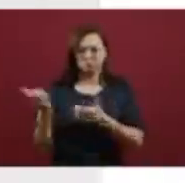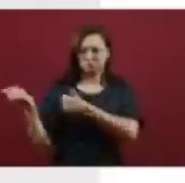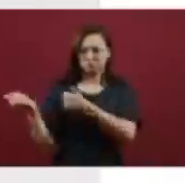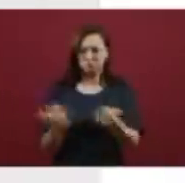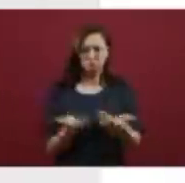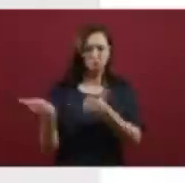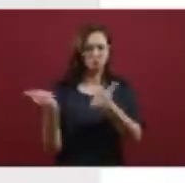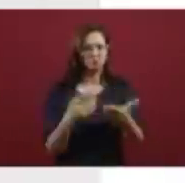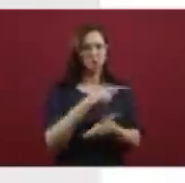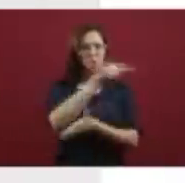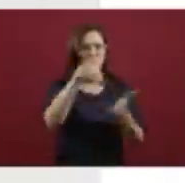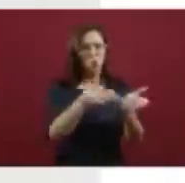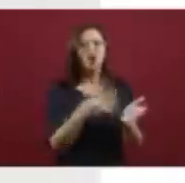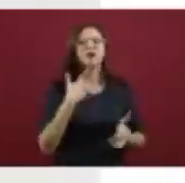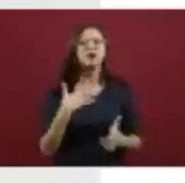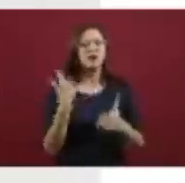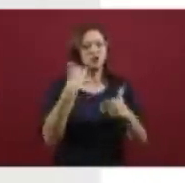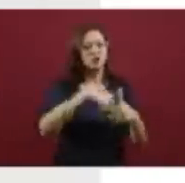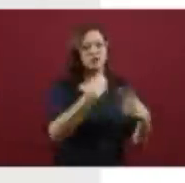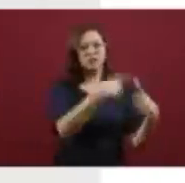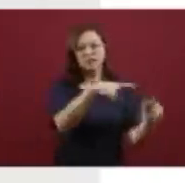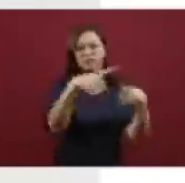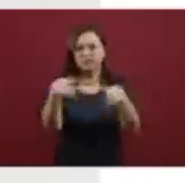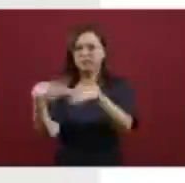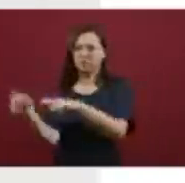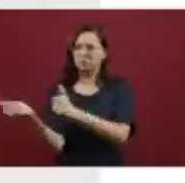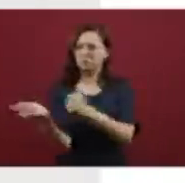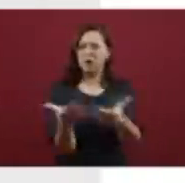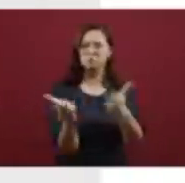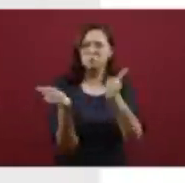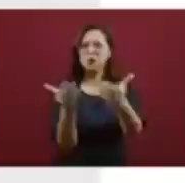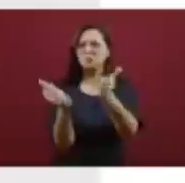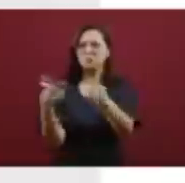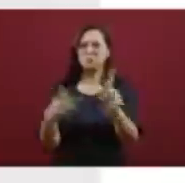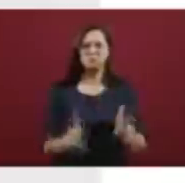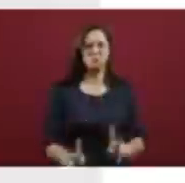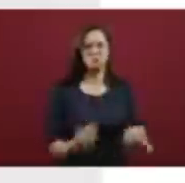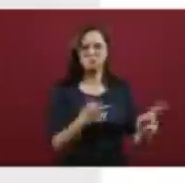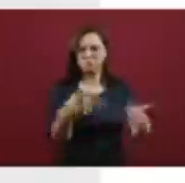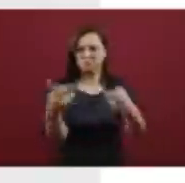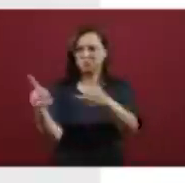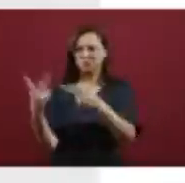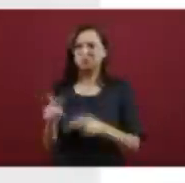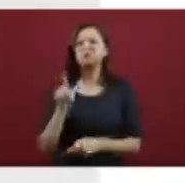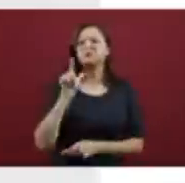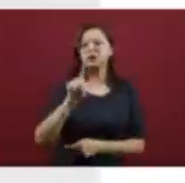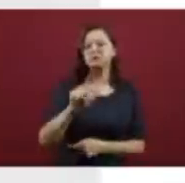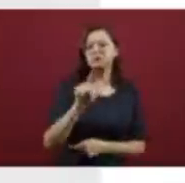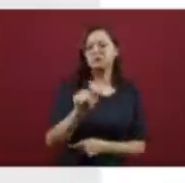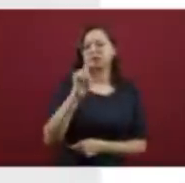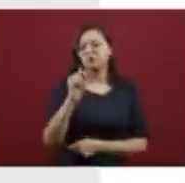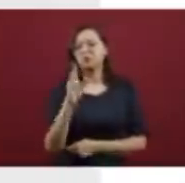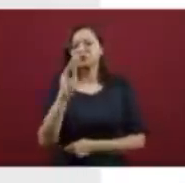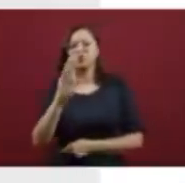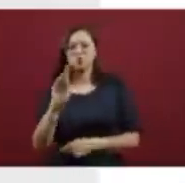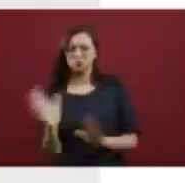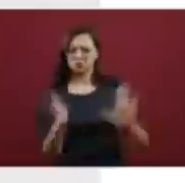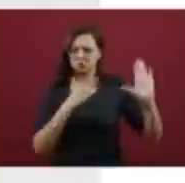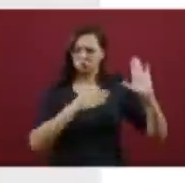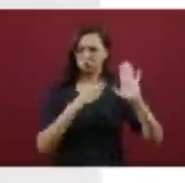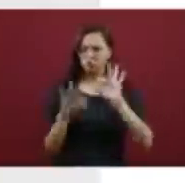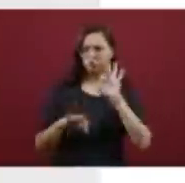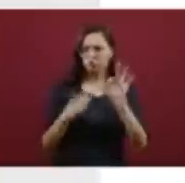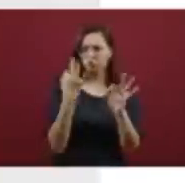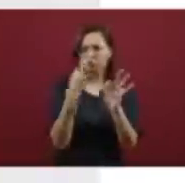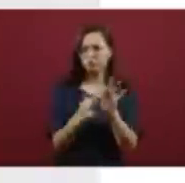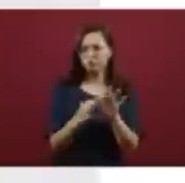servicio, de manera que se está cumpliendo con el compromiso. La línea punteada roja,